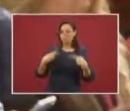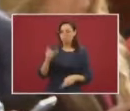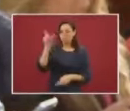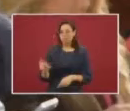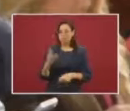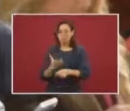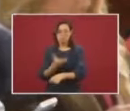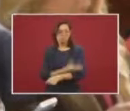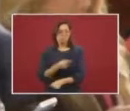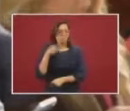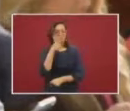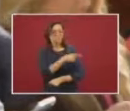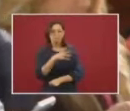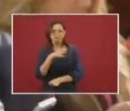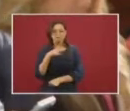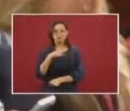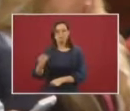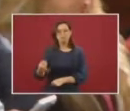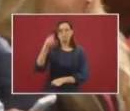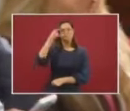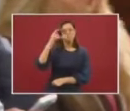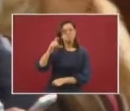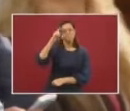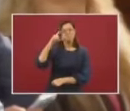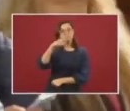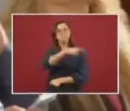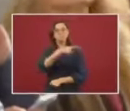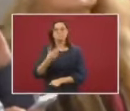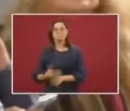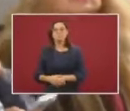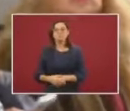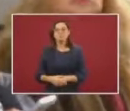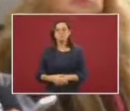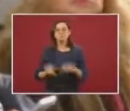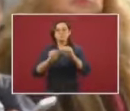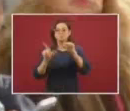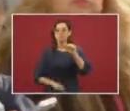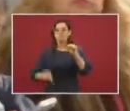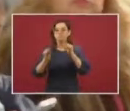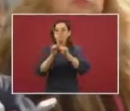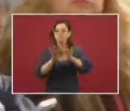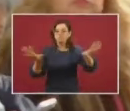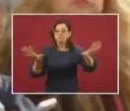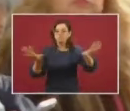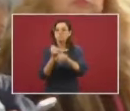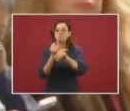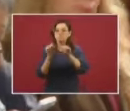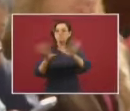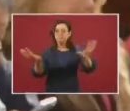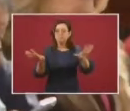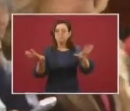prensa. La reportera se negó a perdonar a Velázquez como quería el presidente y dijo que se estaba haciendo una apología